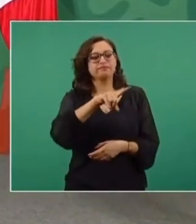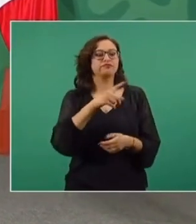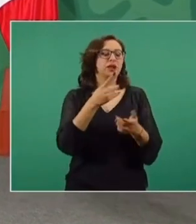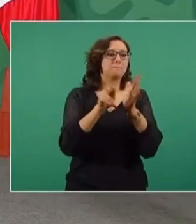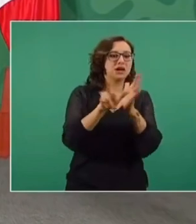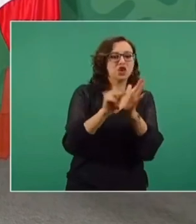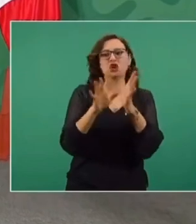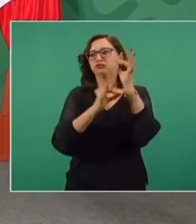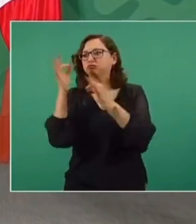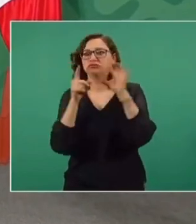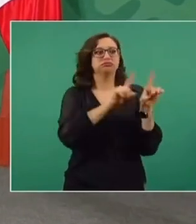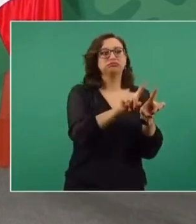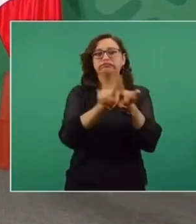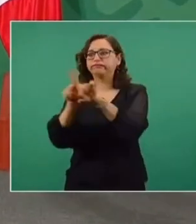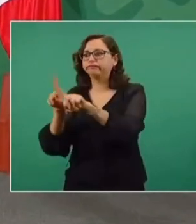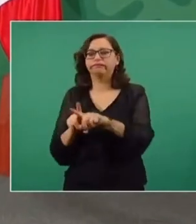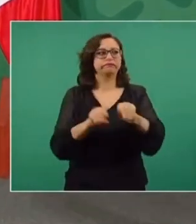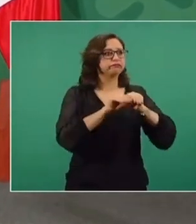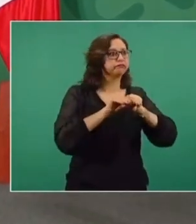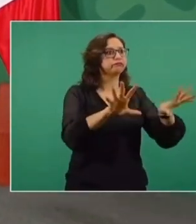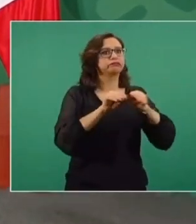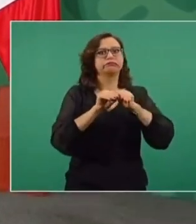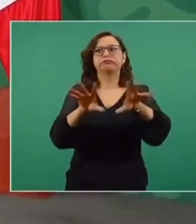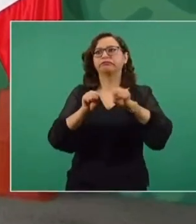estén tan